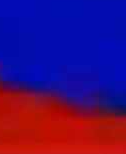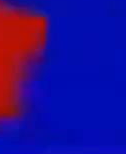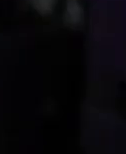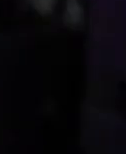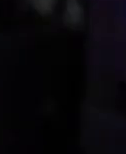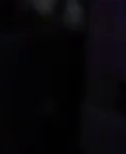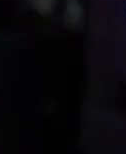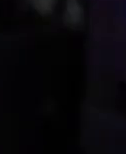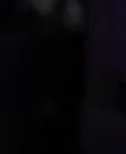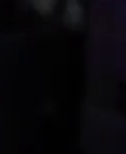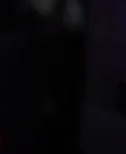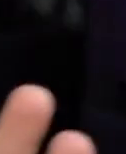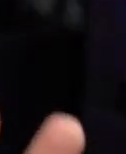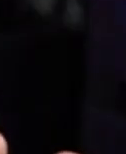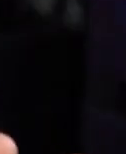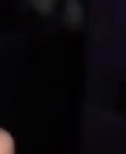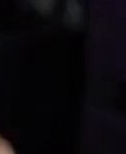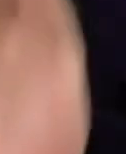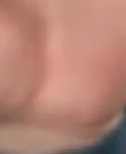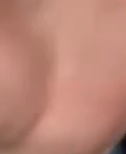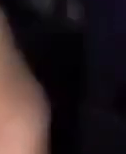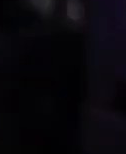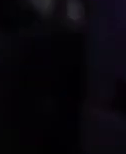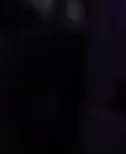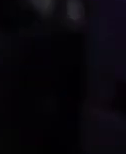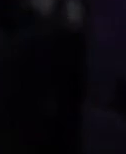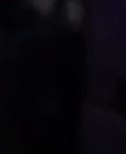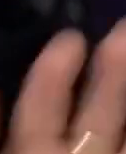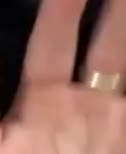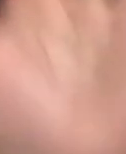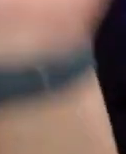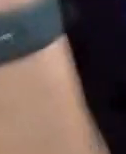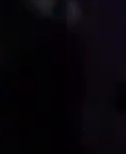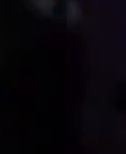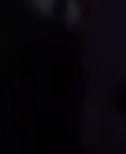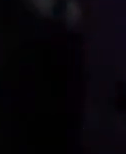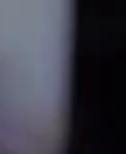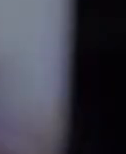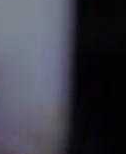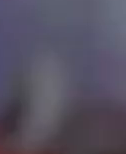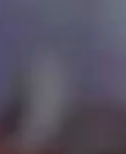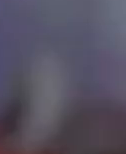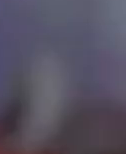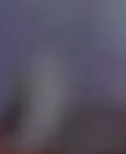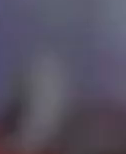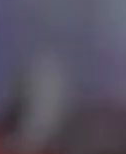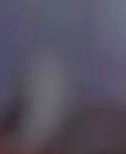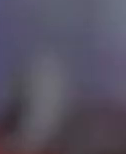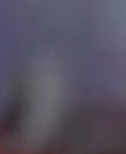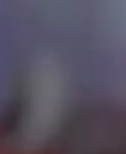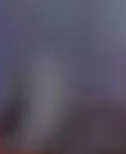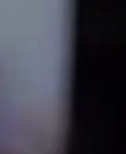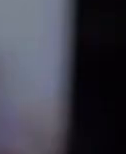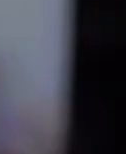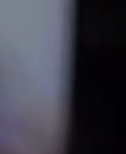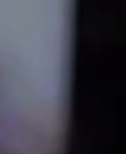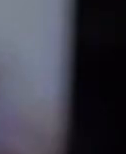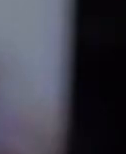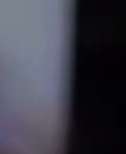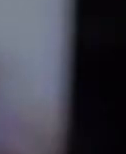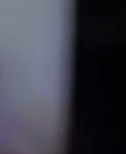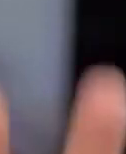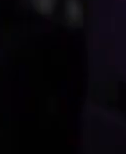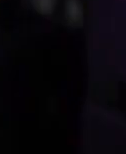bárbaro. Mi mamá, me saliste por el noticiero que tu hermana que me dijo que esto. ¿Tú sabes lo que me dijo mi mamá? Niño, qué lindo tú te has puesto.